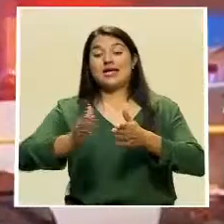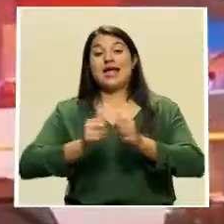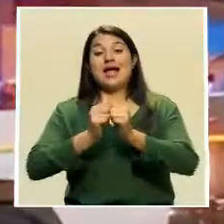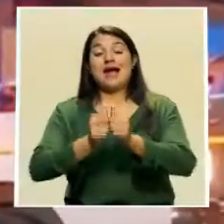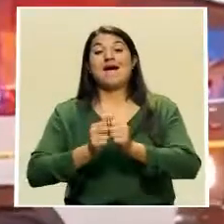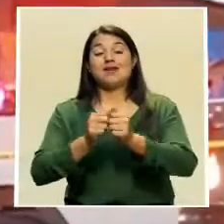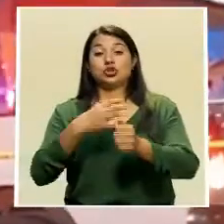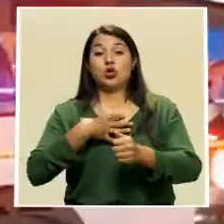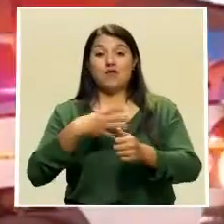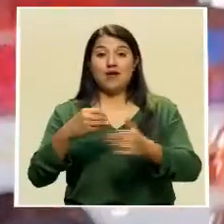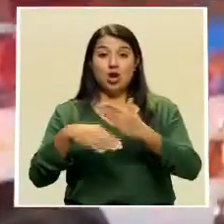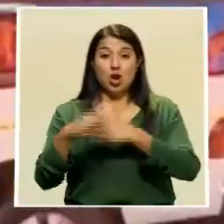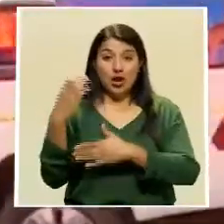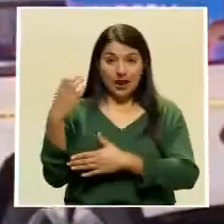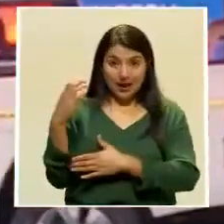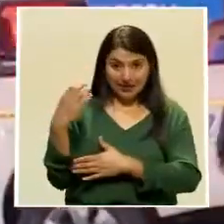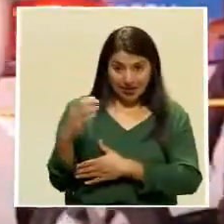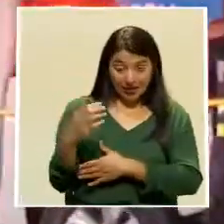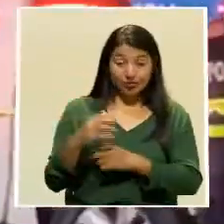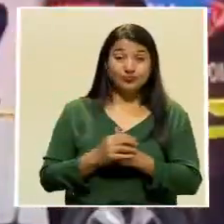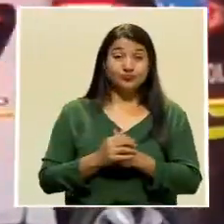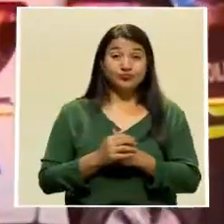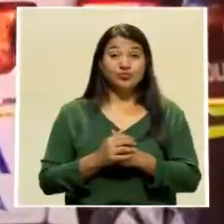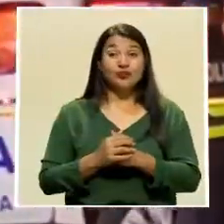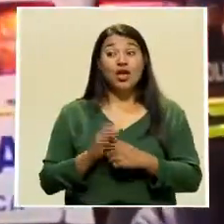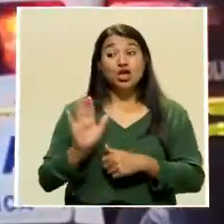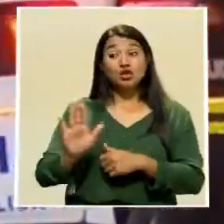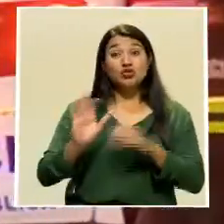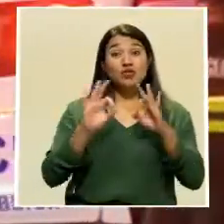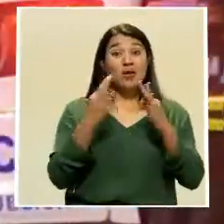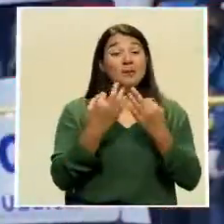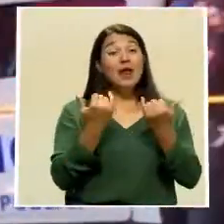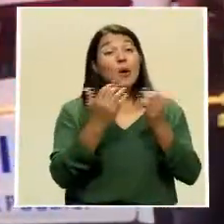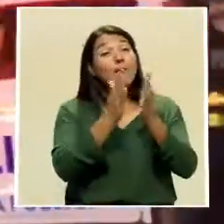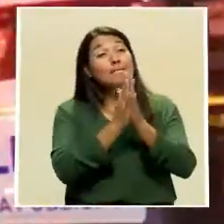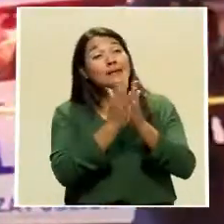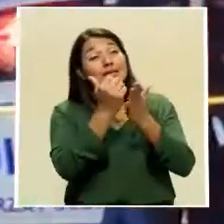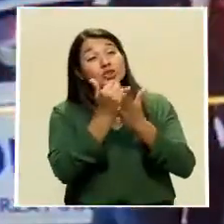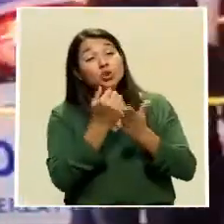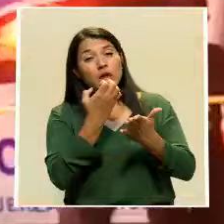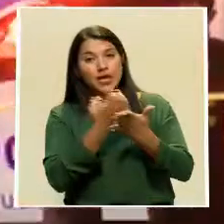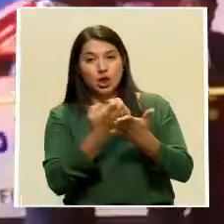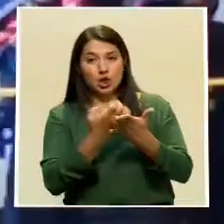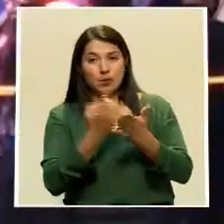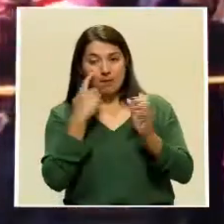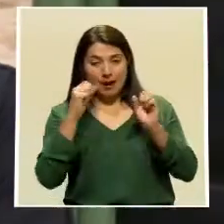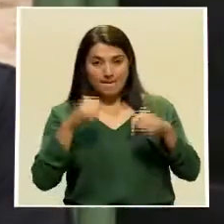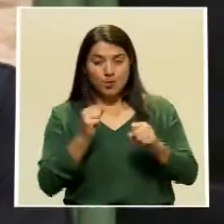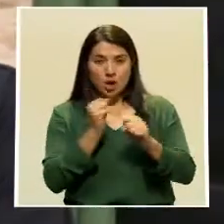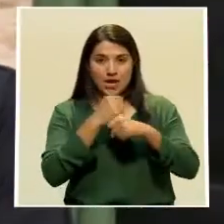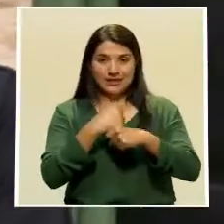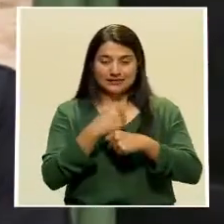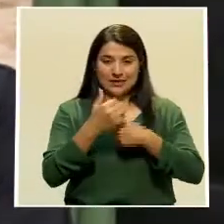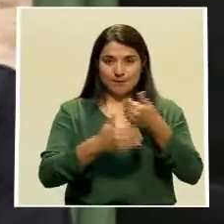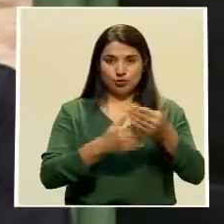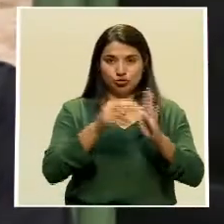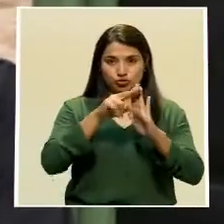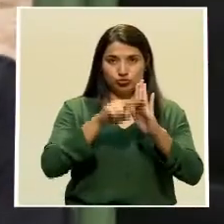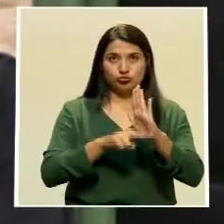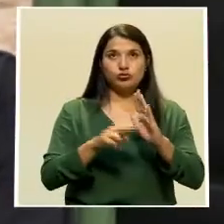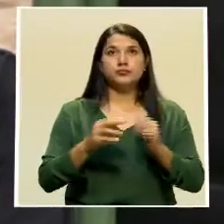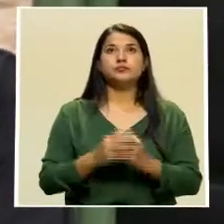Cartago. La familia está solicitando colaboración económica para poder realizar el funeral de ellos. De parte de la